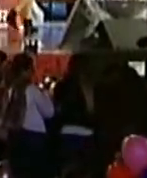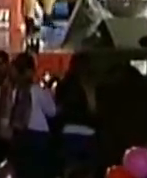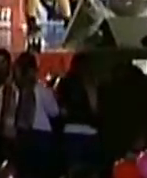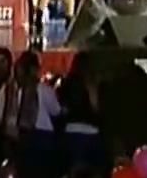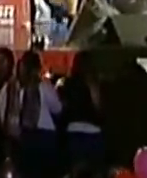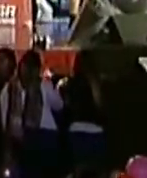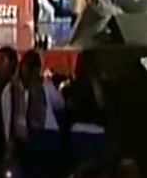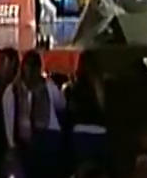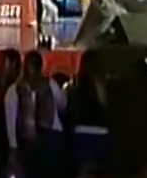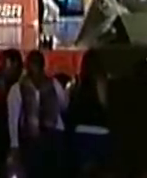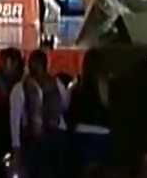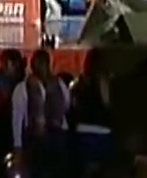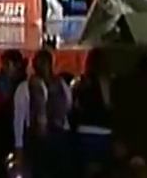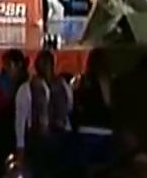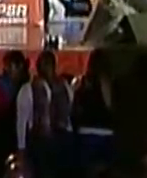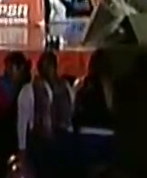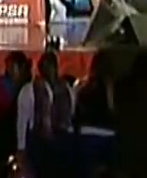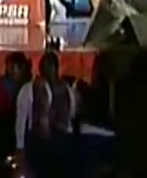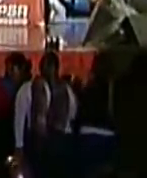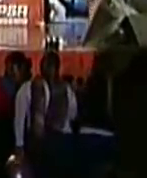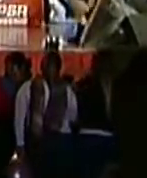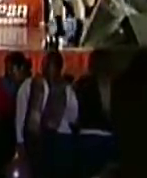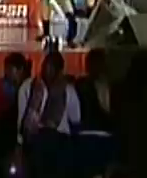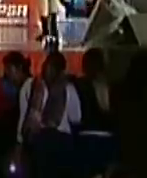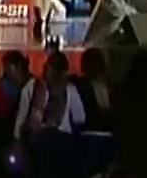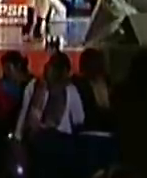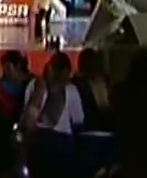que se llama el backstage. Vamos, la trasera del escenario.